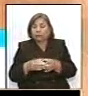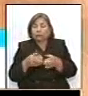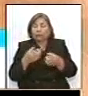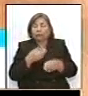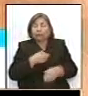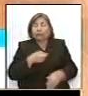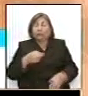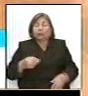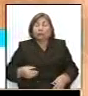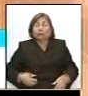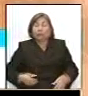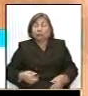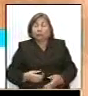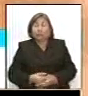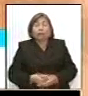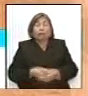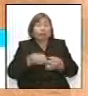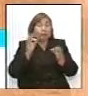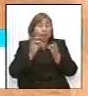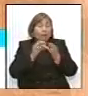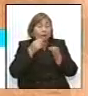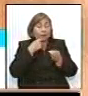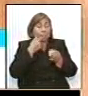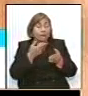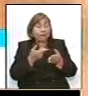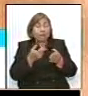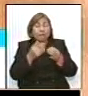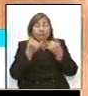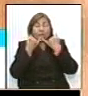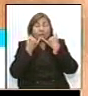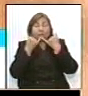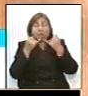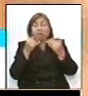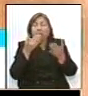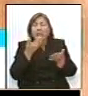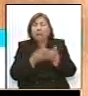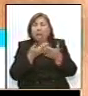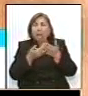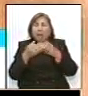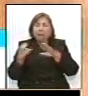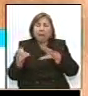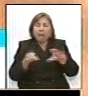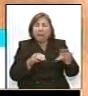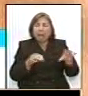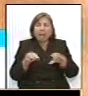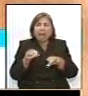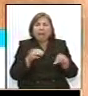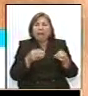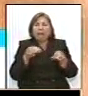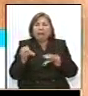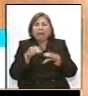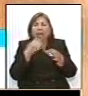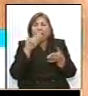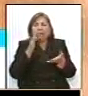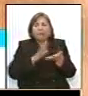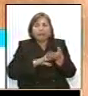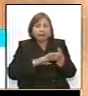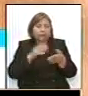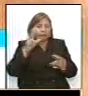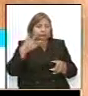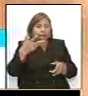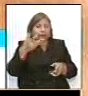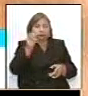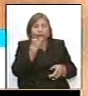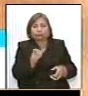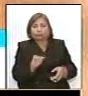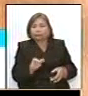presidencia, en el que indica ese informe, y cito textualmente: estos actos irregulares habrían constituido conductas realizadas por terceros,